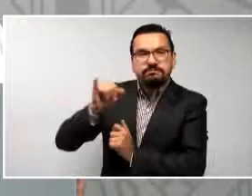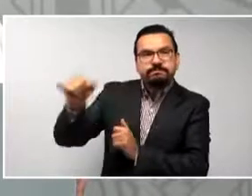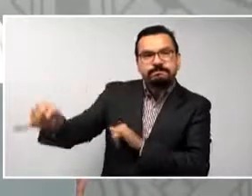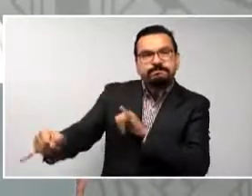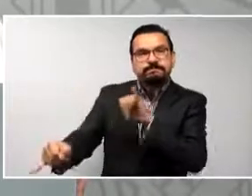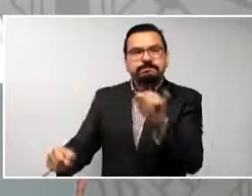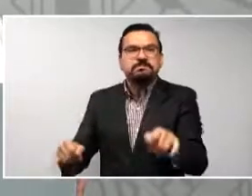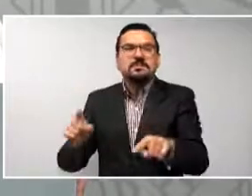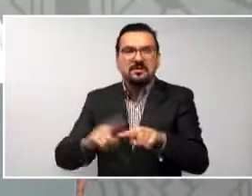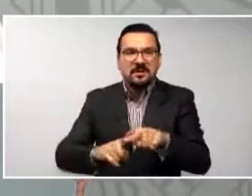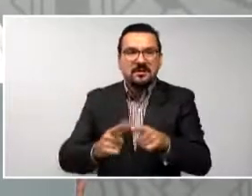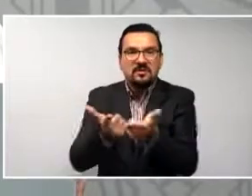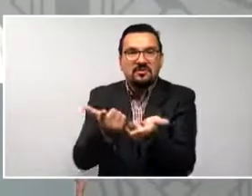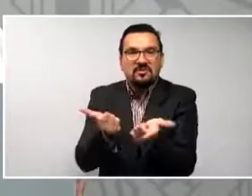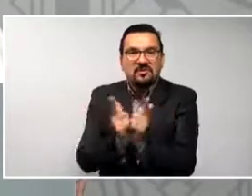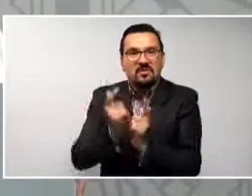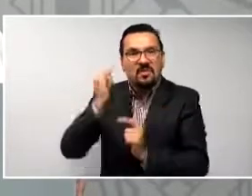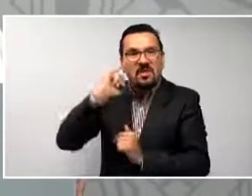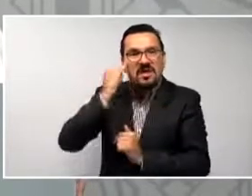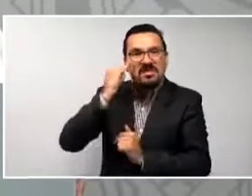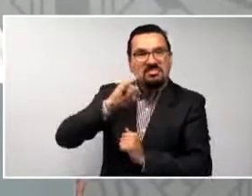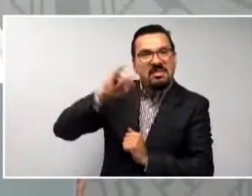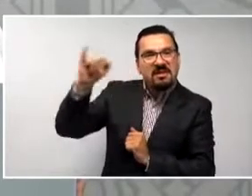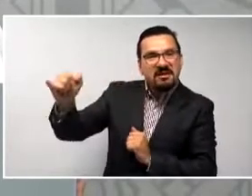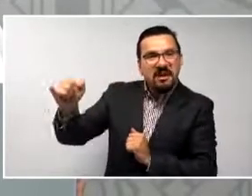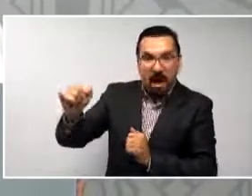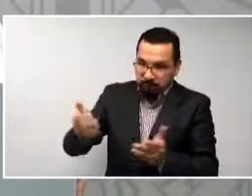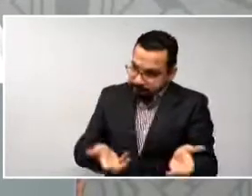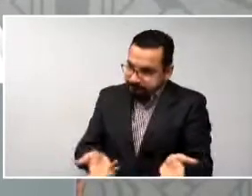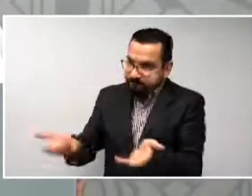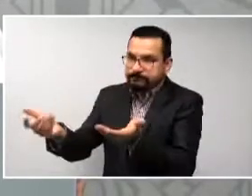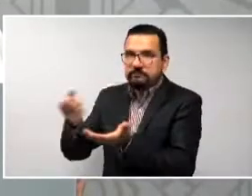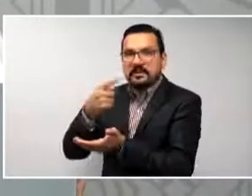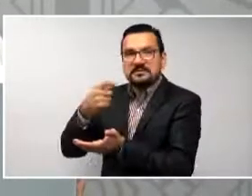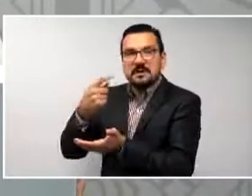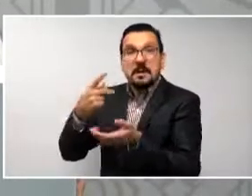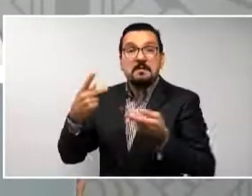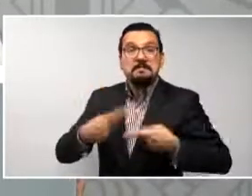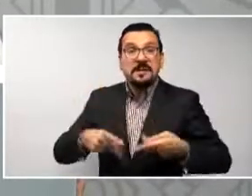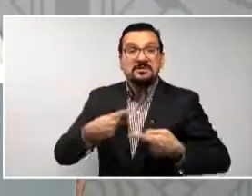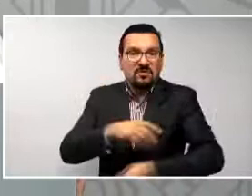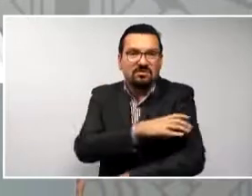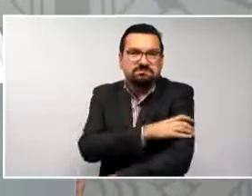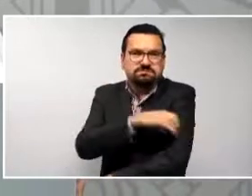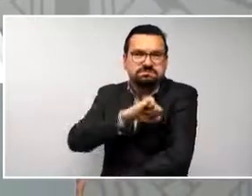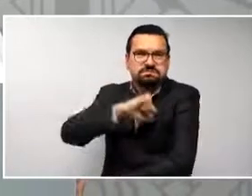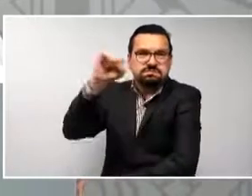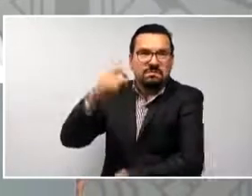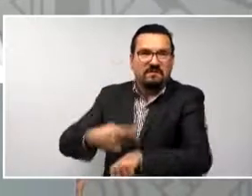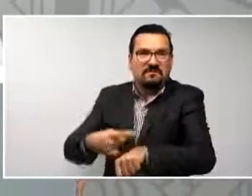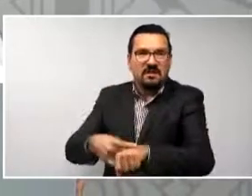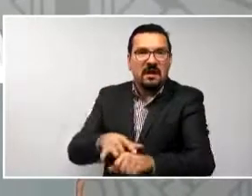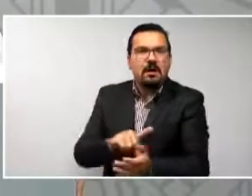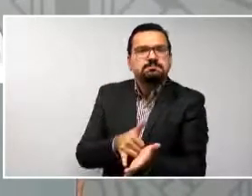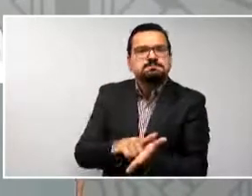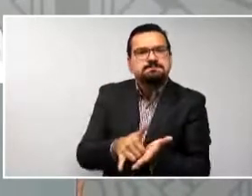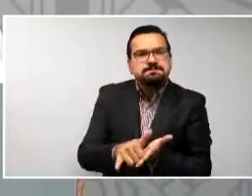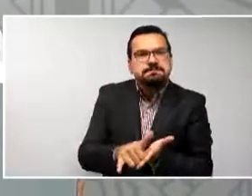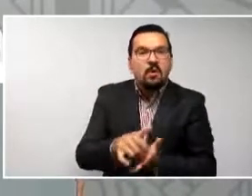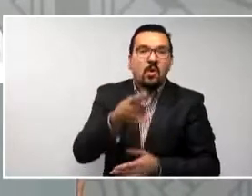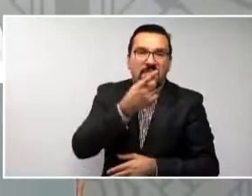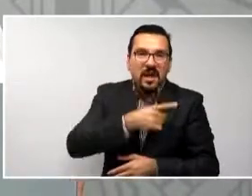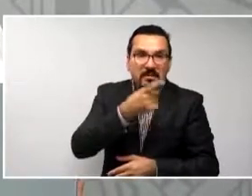las comunidades indígenas las personas hipertensas con obesidad y